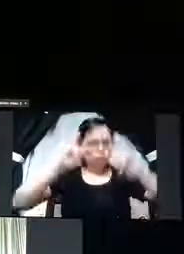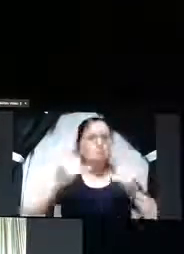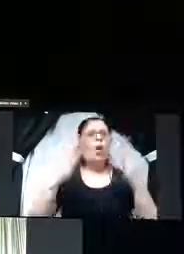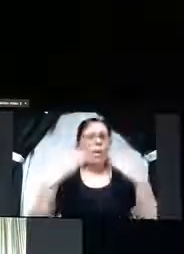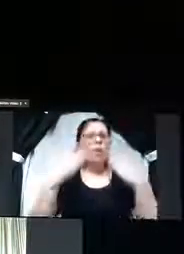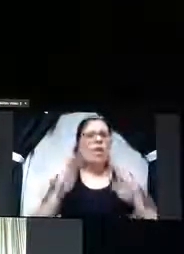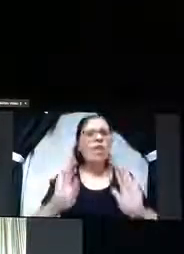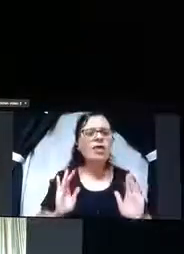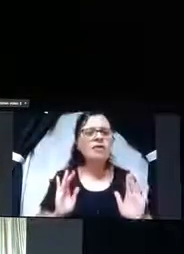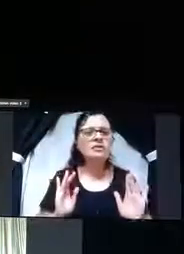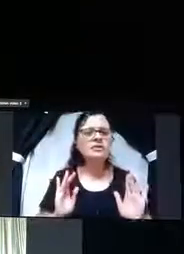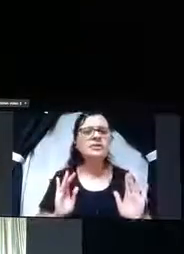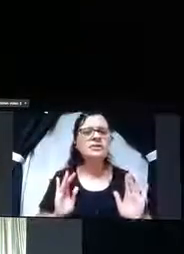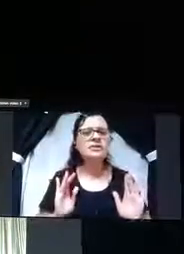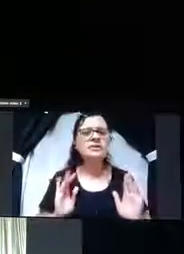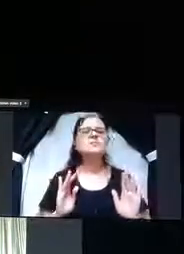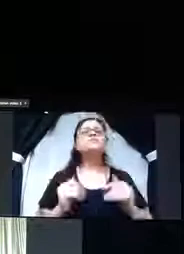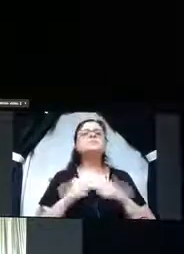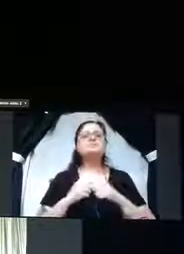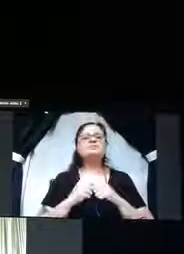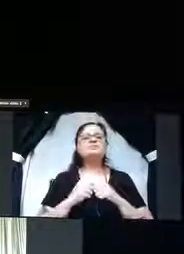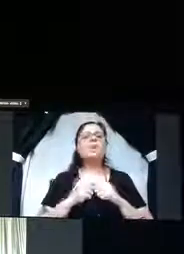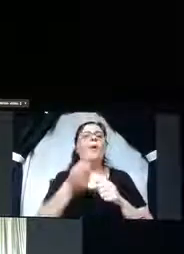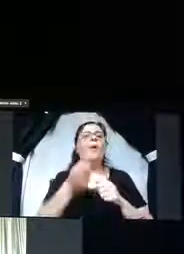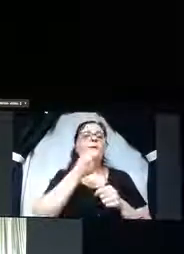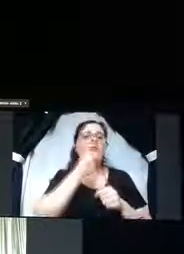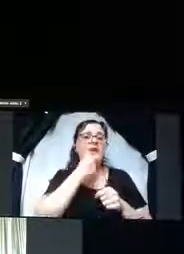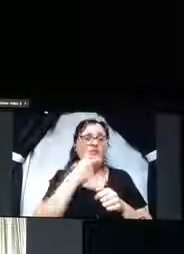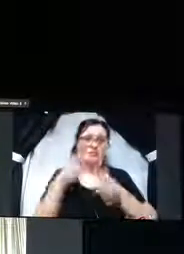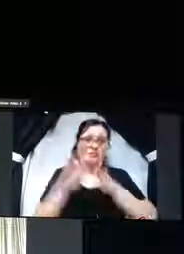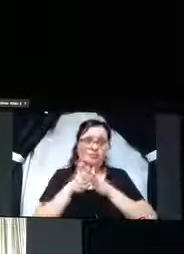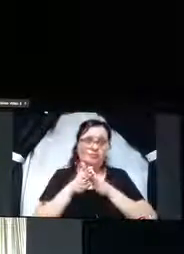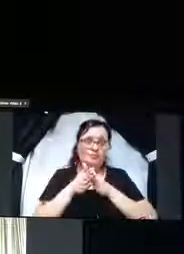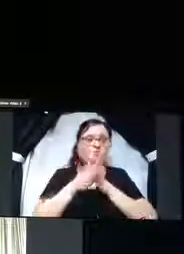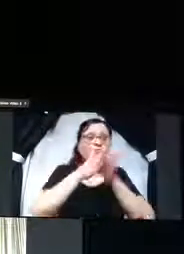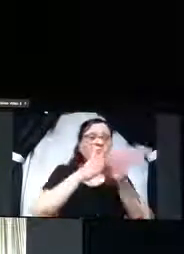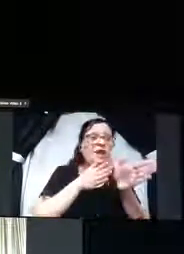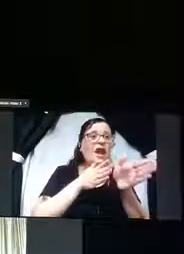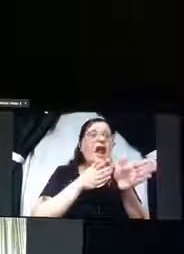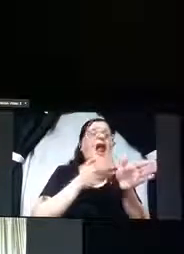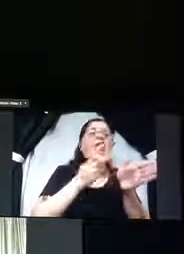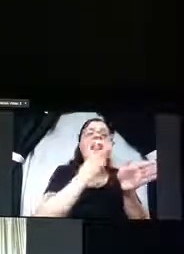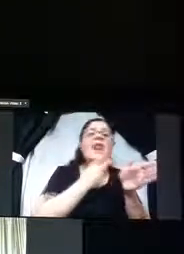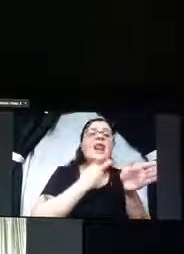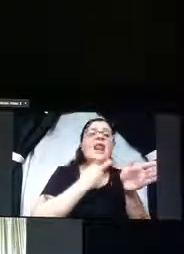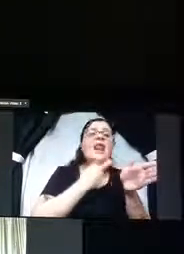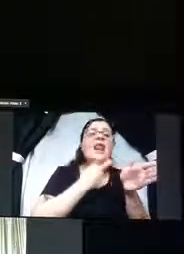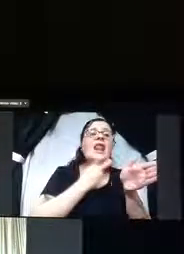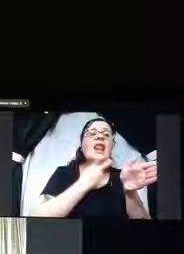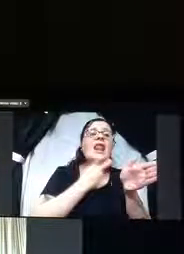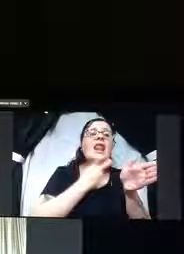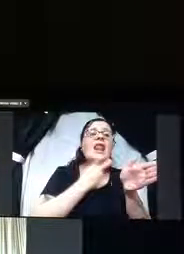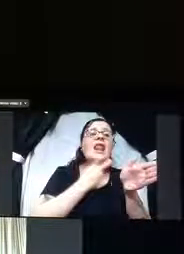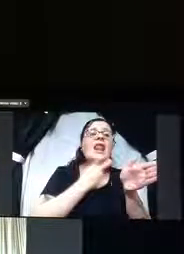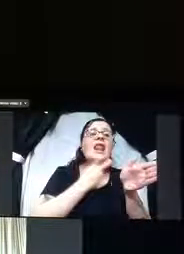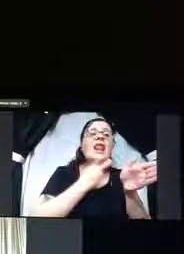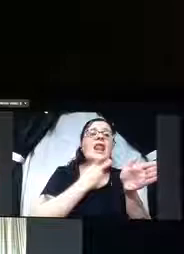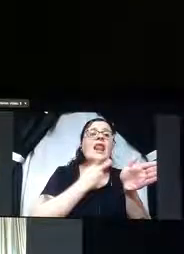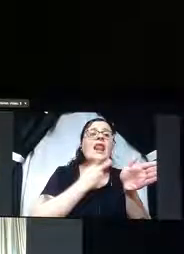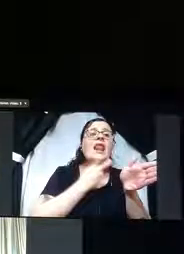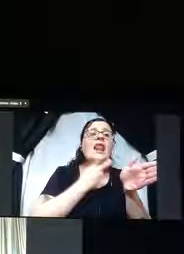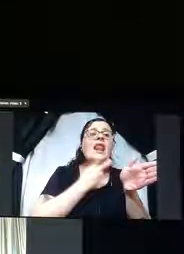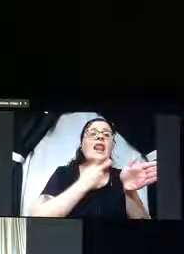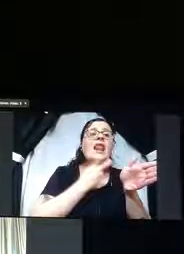hacia el lado del desarrollo de la lengua oral, respetando las estructuras del español,